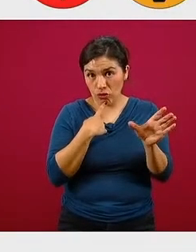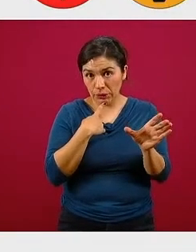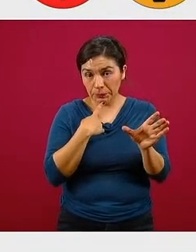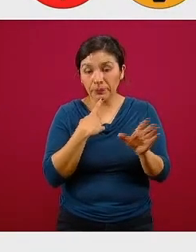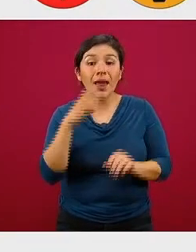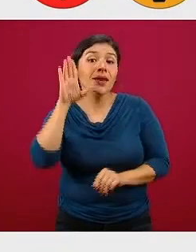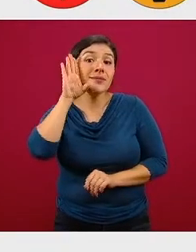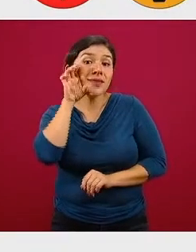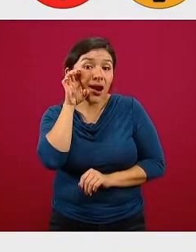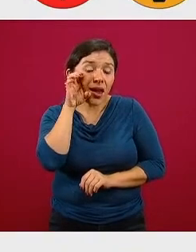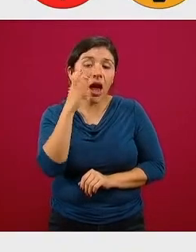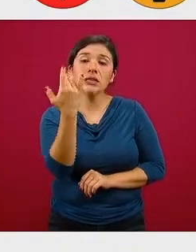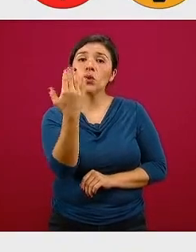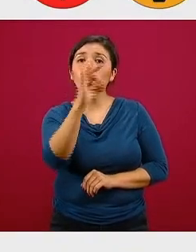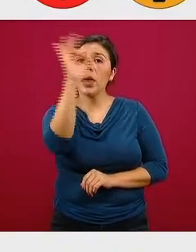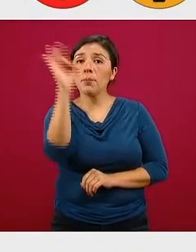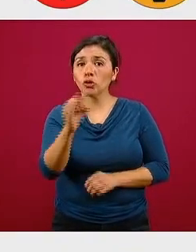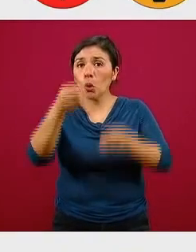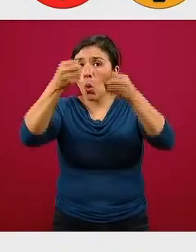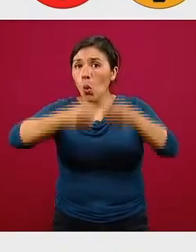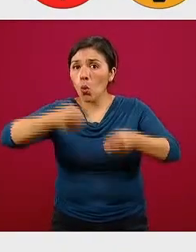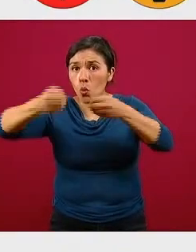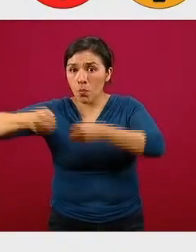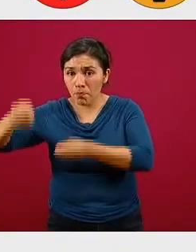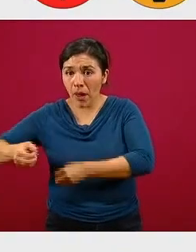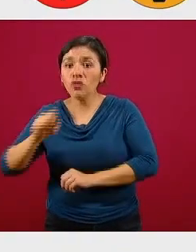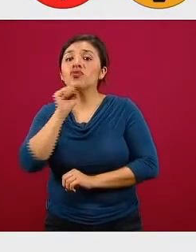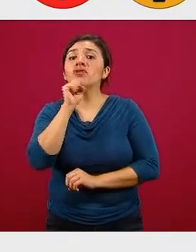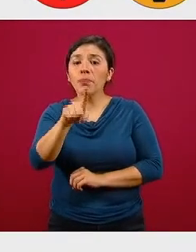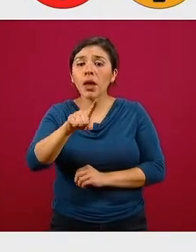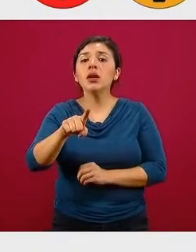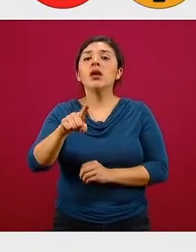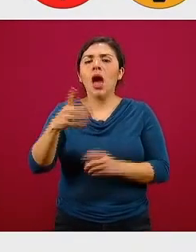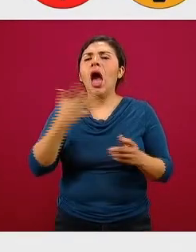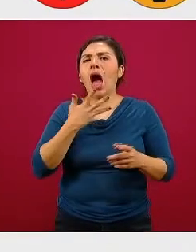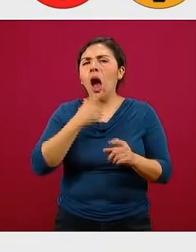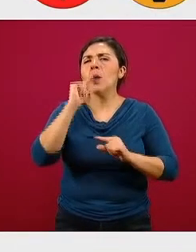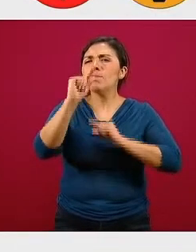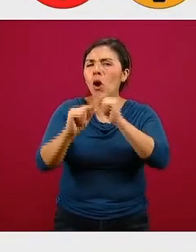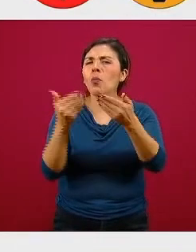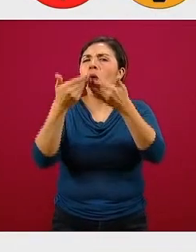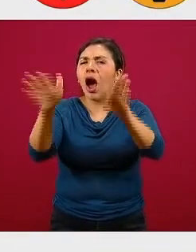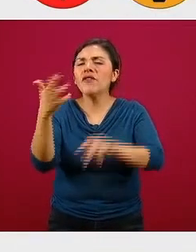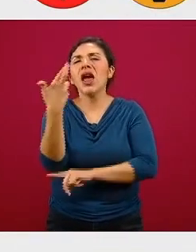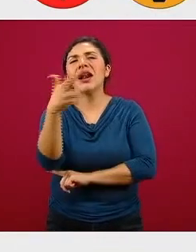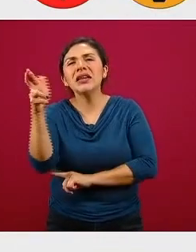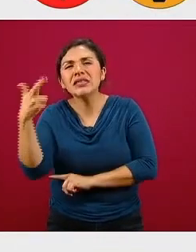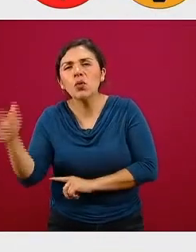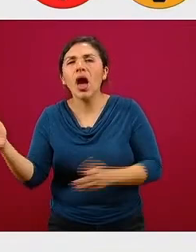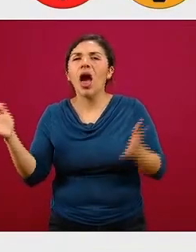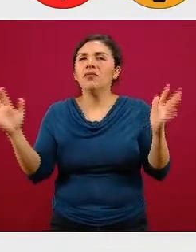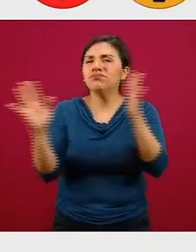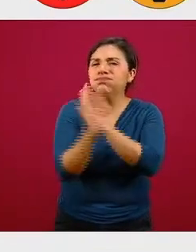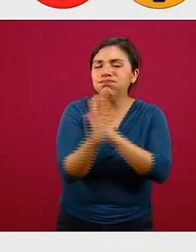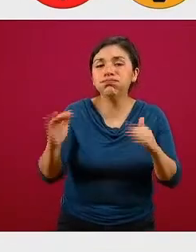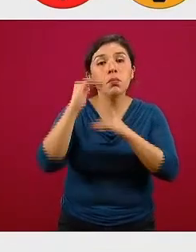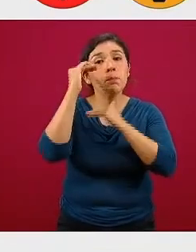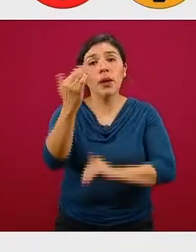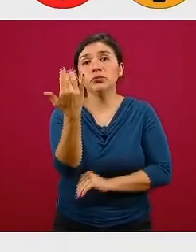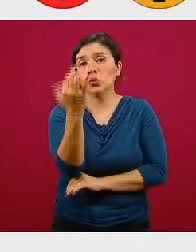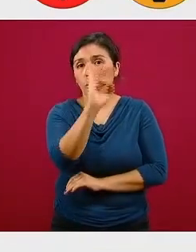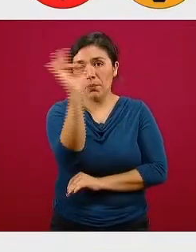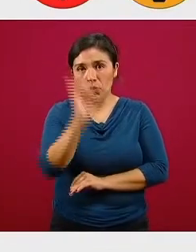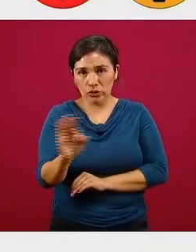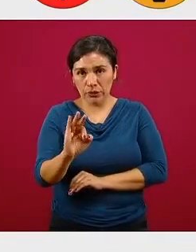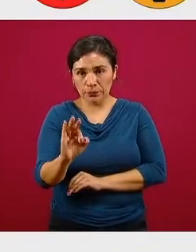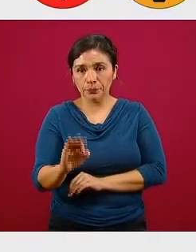nivel naranja, 50% de ocupación, y también ya pueden abrir un poco sus áreas comunes con un aforo también del